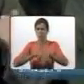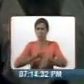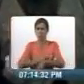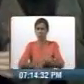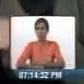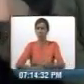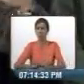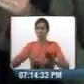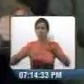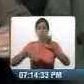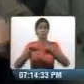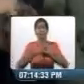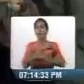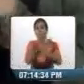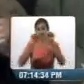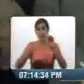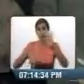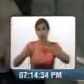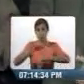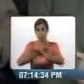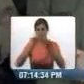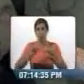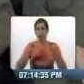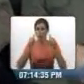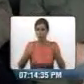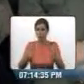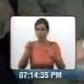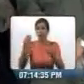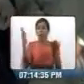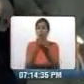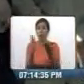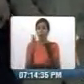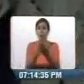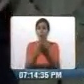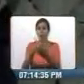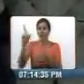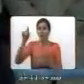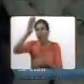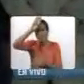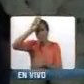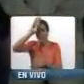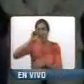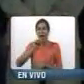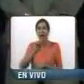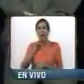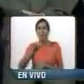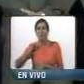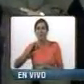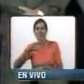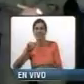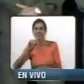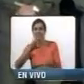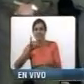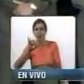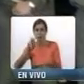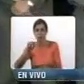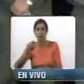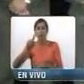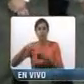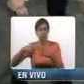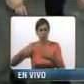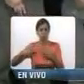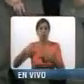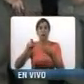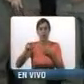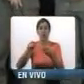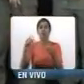desde las 11 de la mañana se comenzó a generar en el colegio de aplicación una situación que se fue desarrollando. Esto está en el